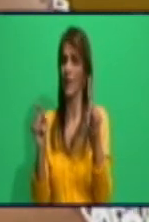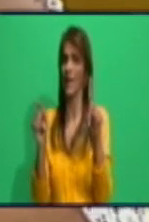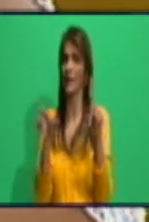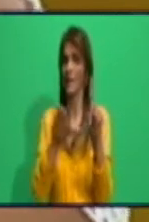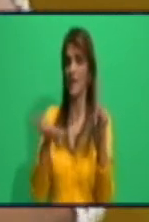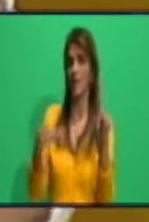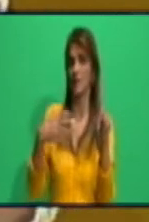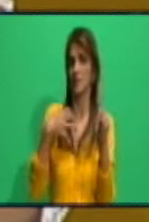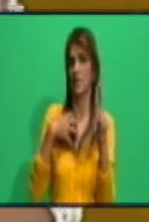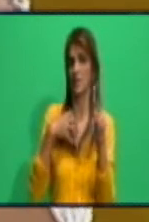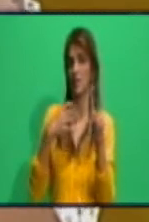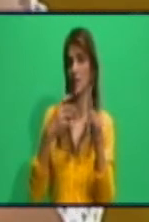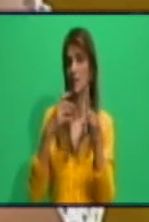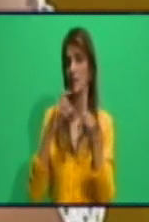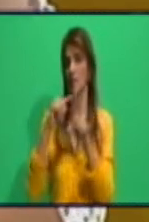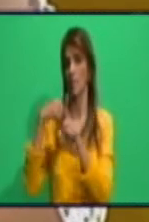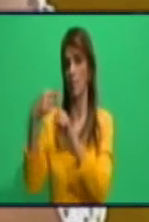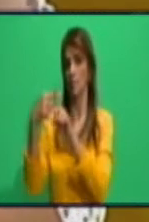guarda relación